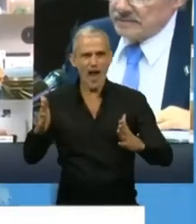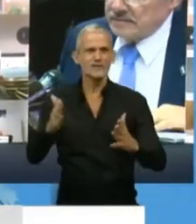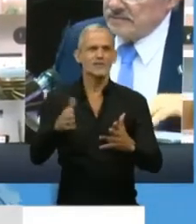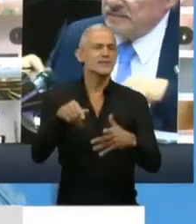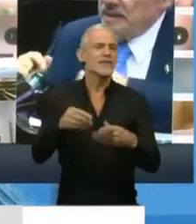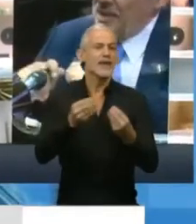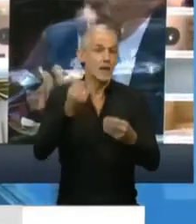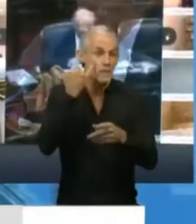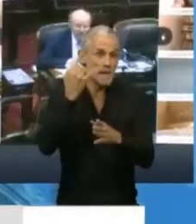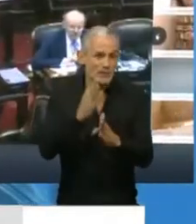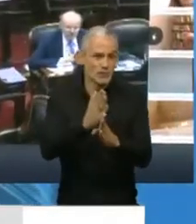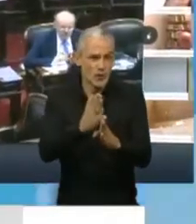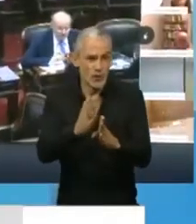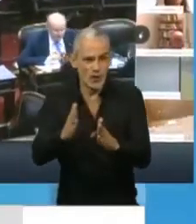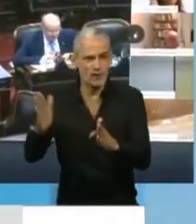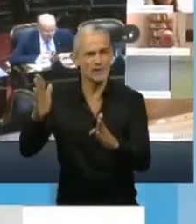de mayo,